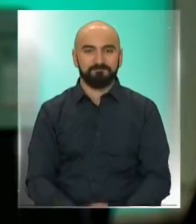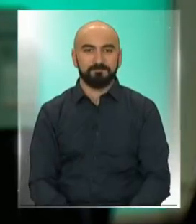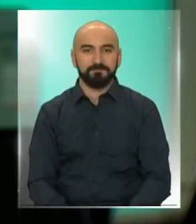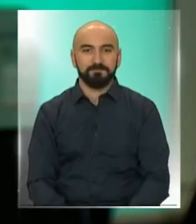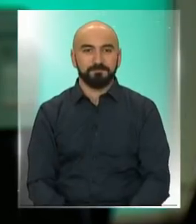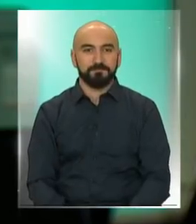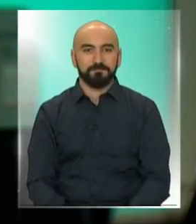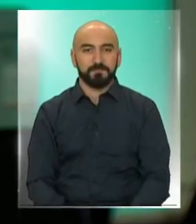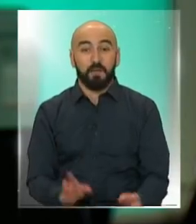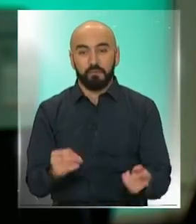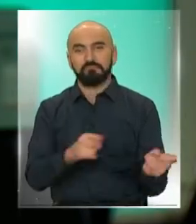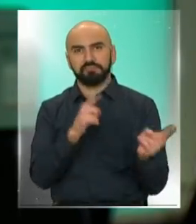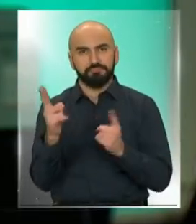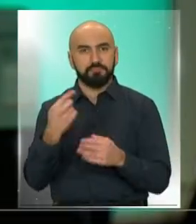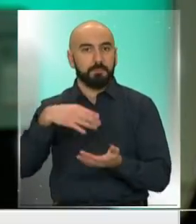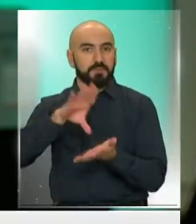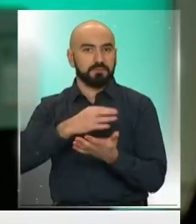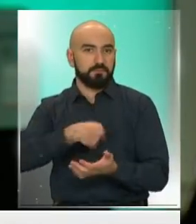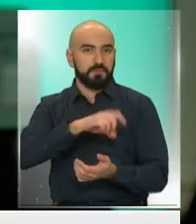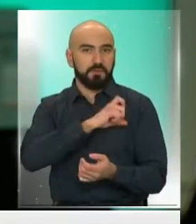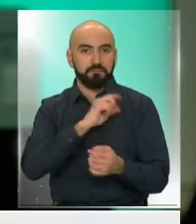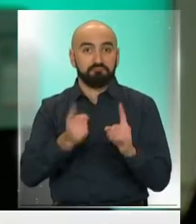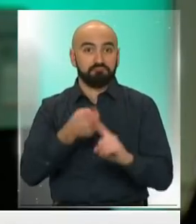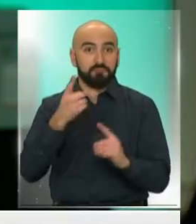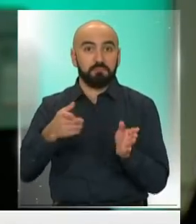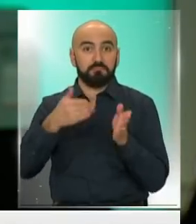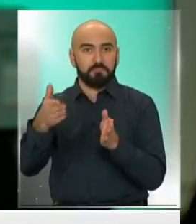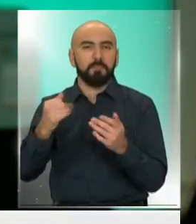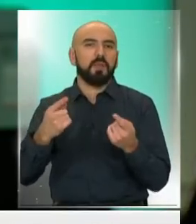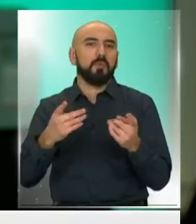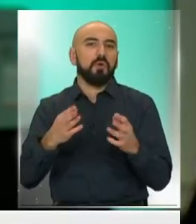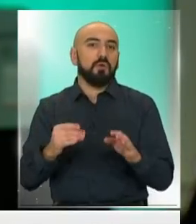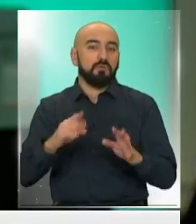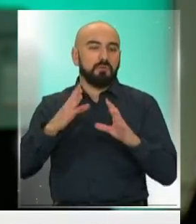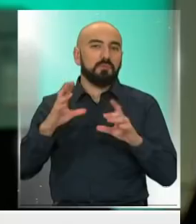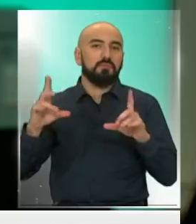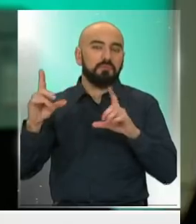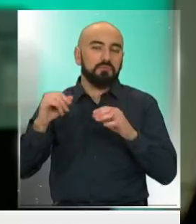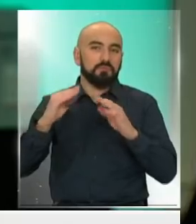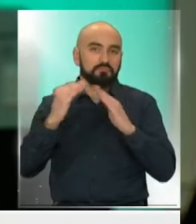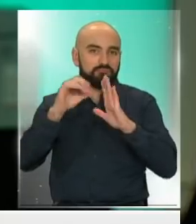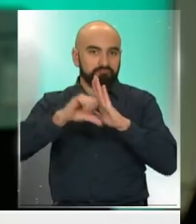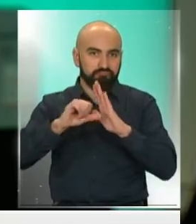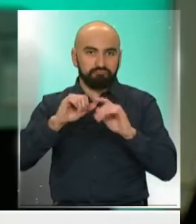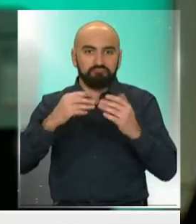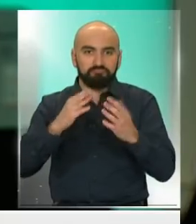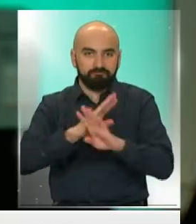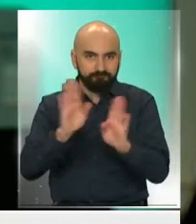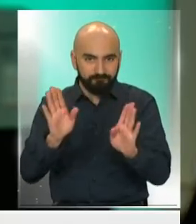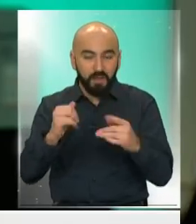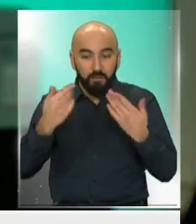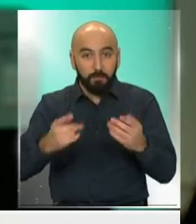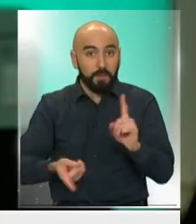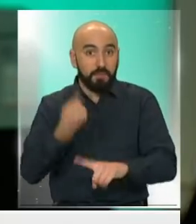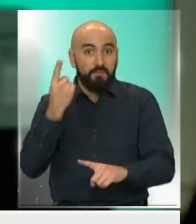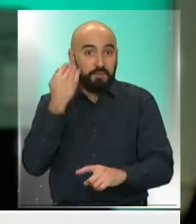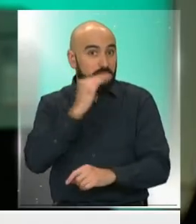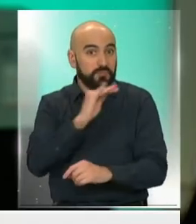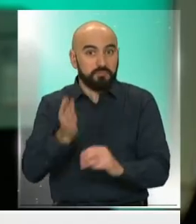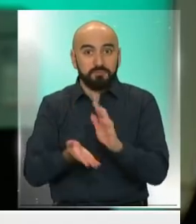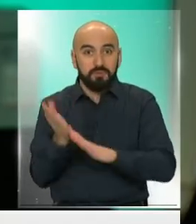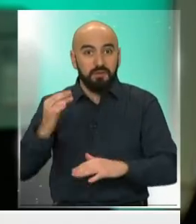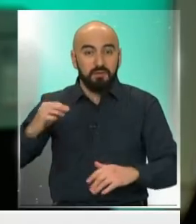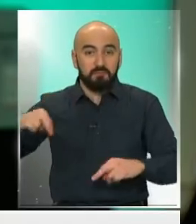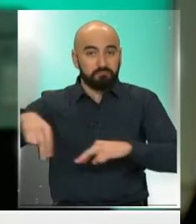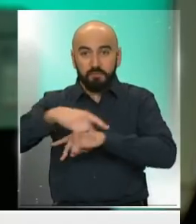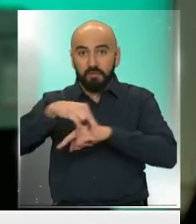bien vamos a ir a españa que dio el primer paso para seguir el confinamiento hoy los niños pudieron salir por primera vez a las calles nos vamos